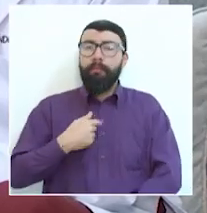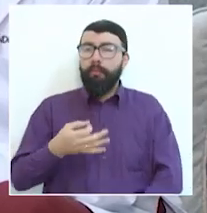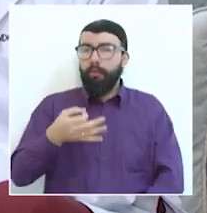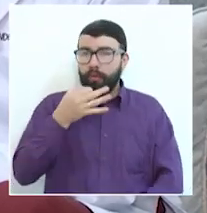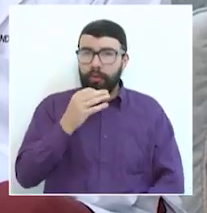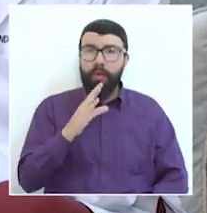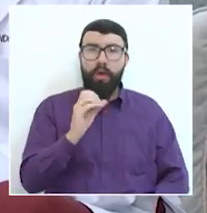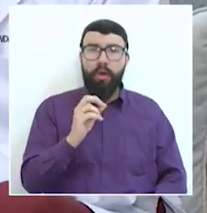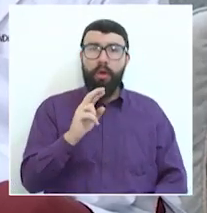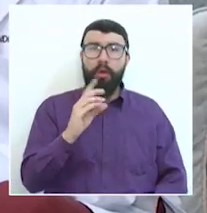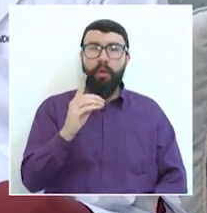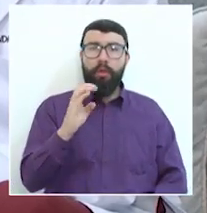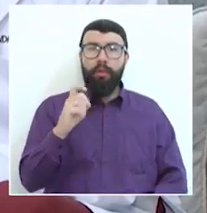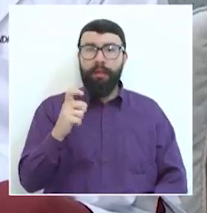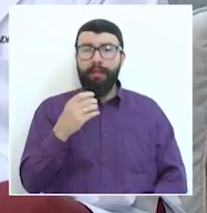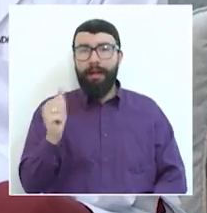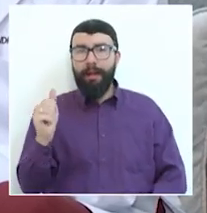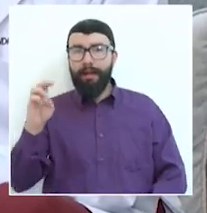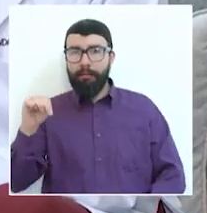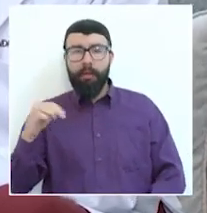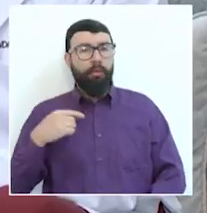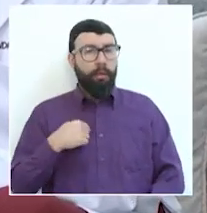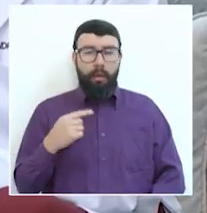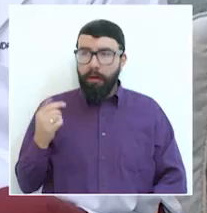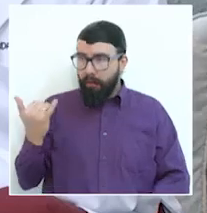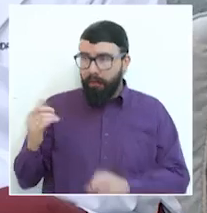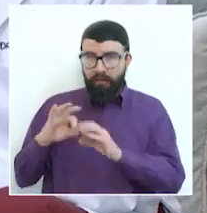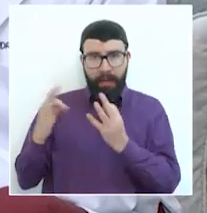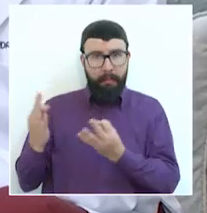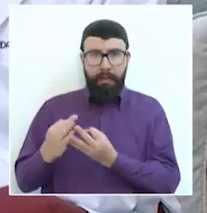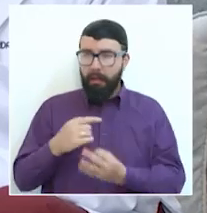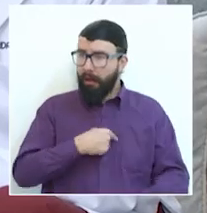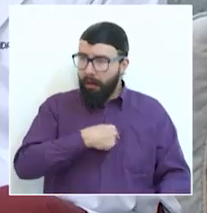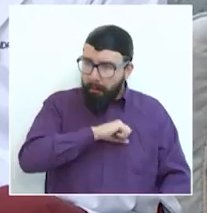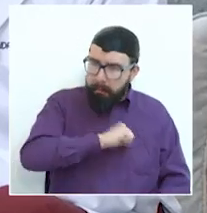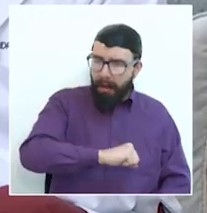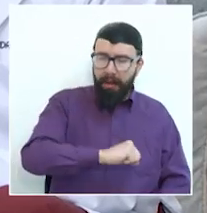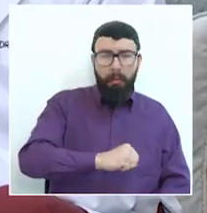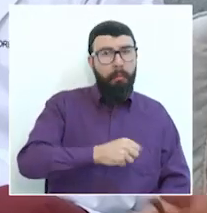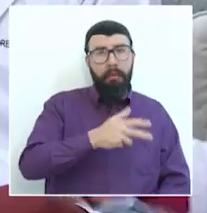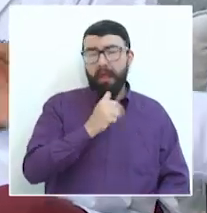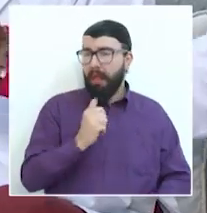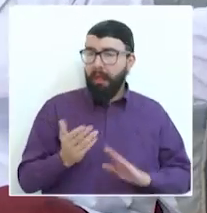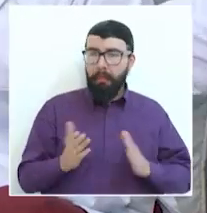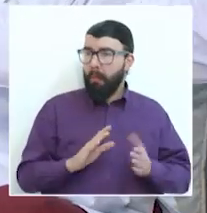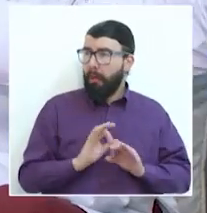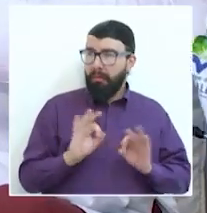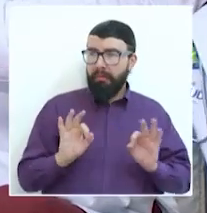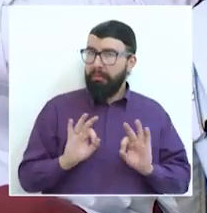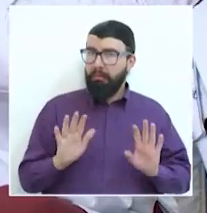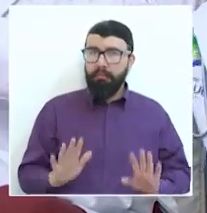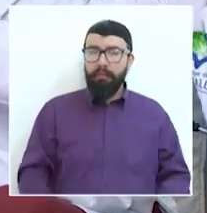AM, no he tenido infartos en mi familia. No sé, ¿qué más?